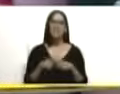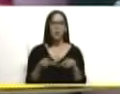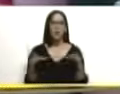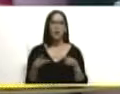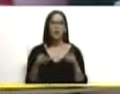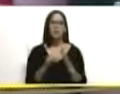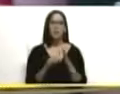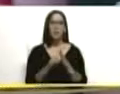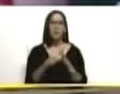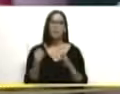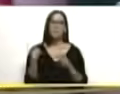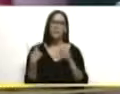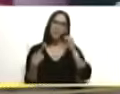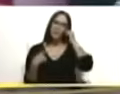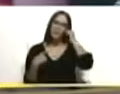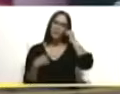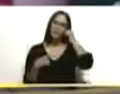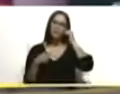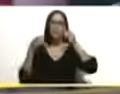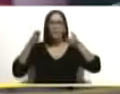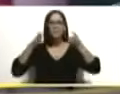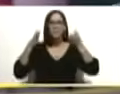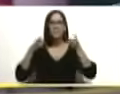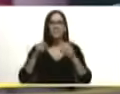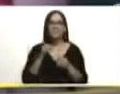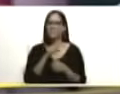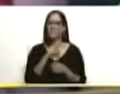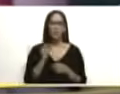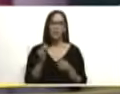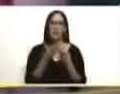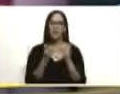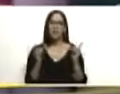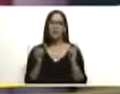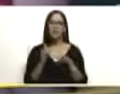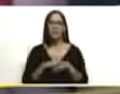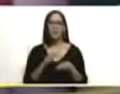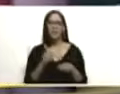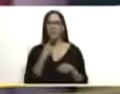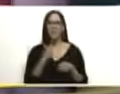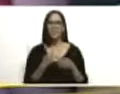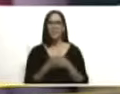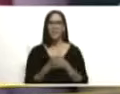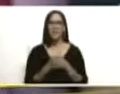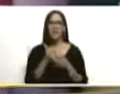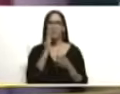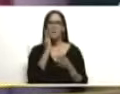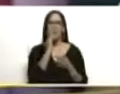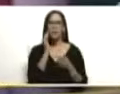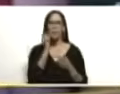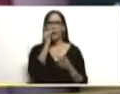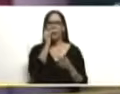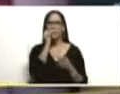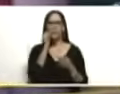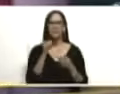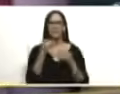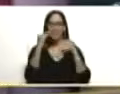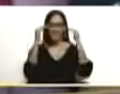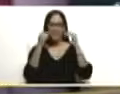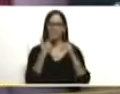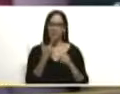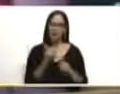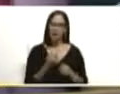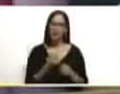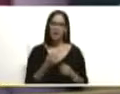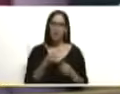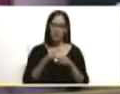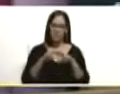donde primero nos enseñan qué no es la democracia, porque a veces nos dice el mamá o la papá, los más grandes siempre le dicen a